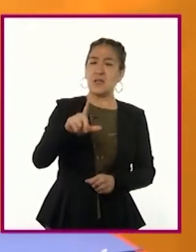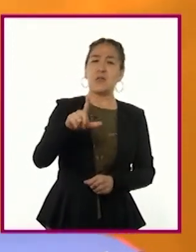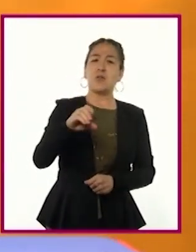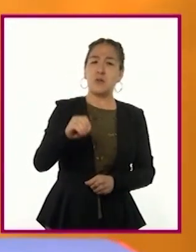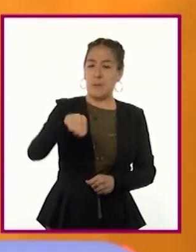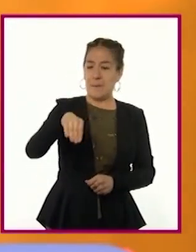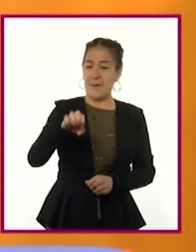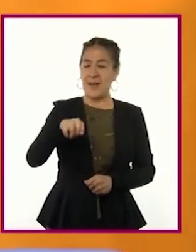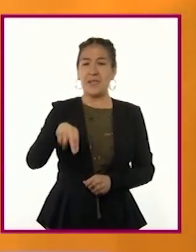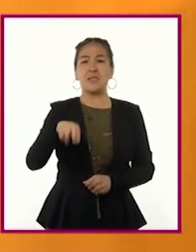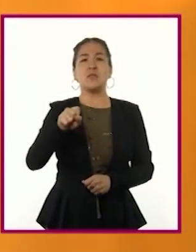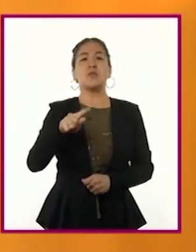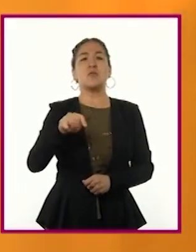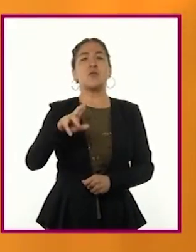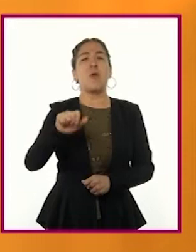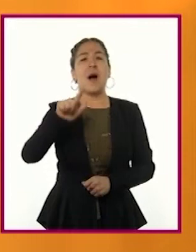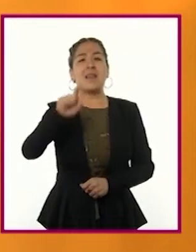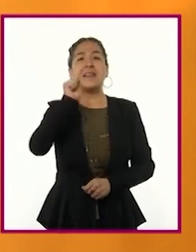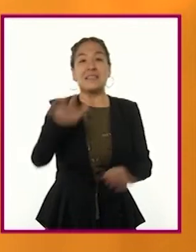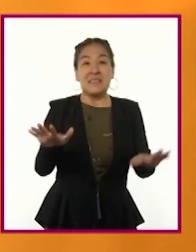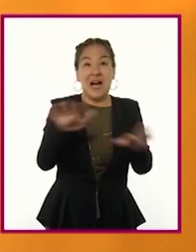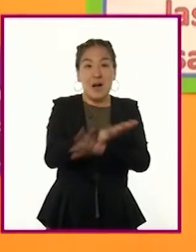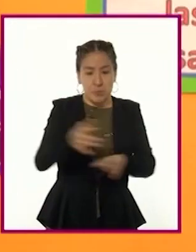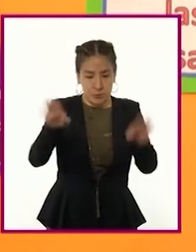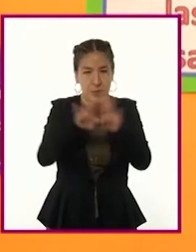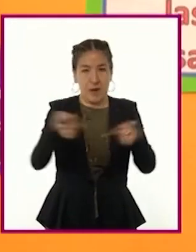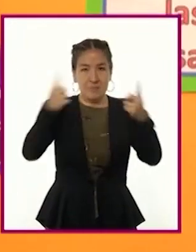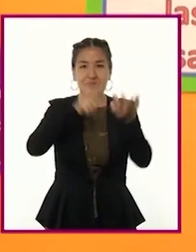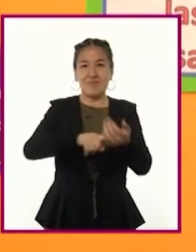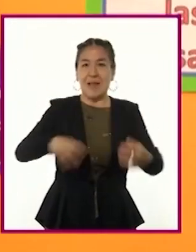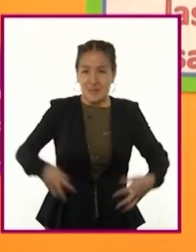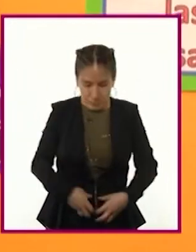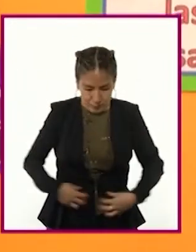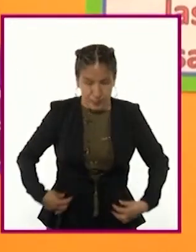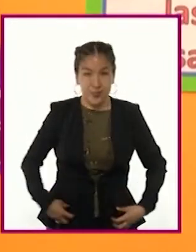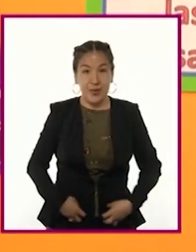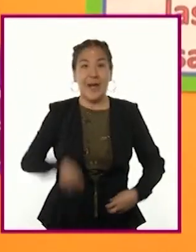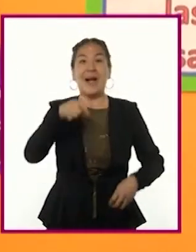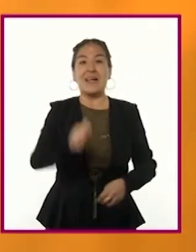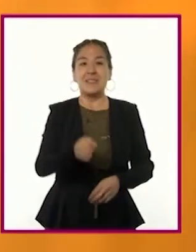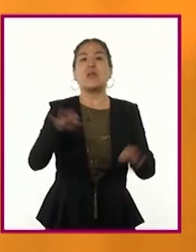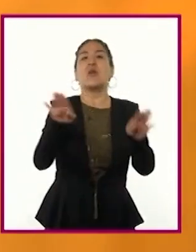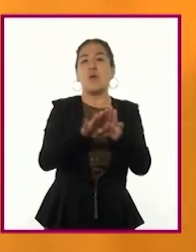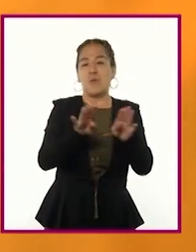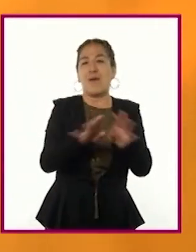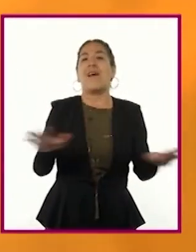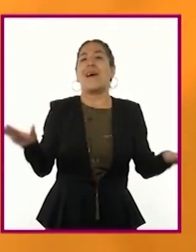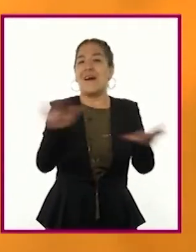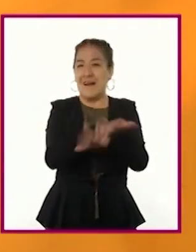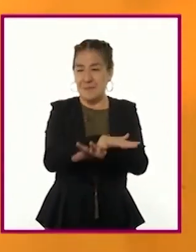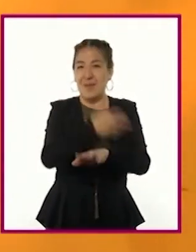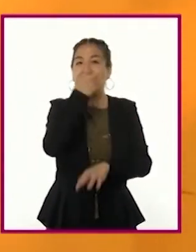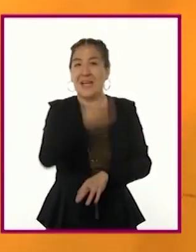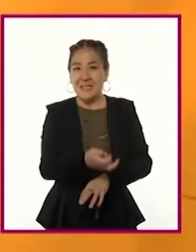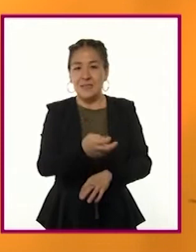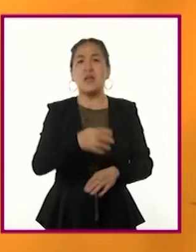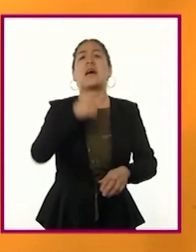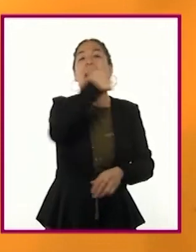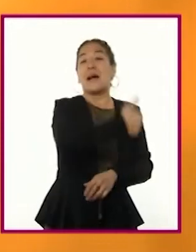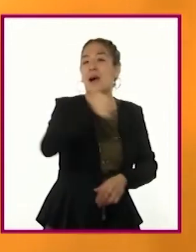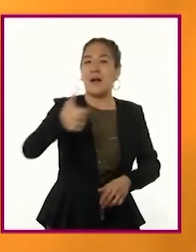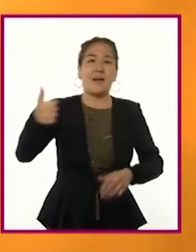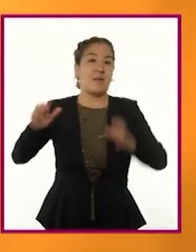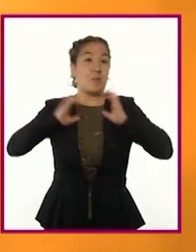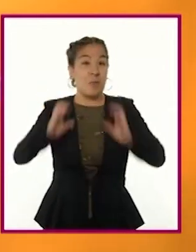los niveles de las hormonas que son segregadas por la glándula hipófisis y por los ovarios. Cada organismo es diferente y por lo